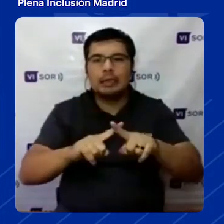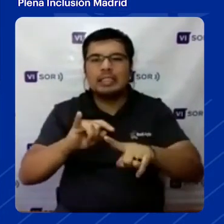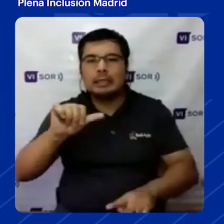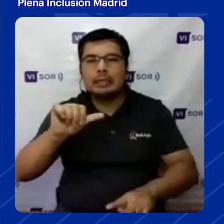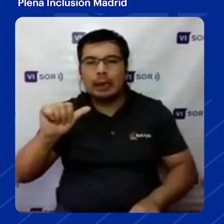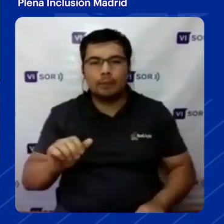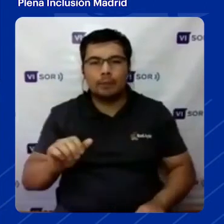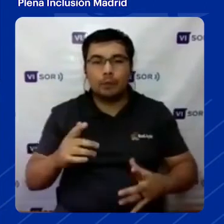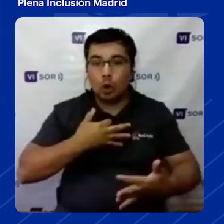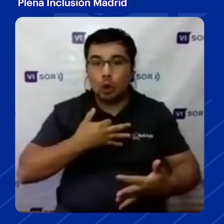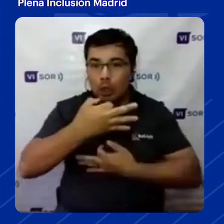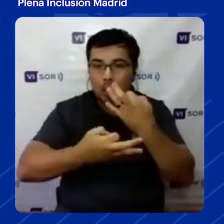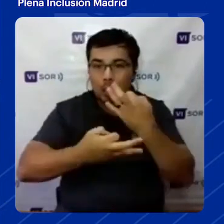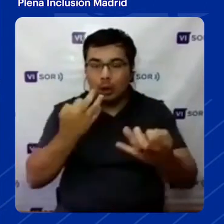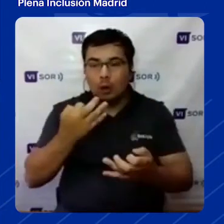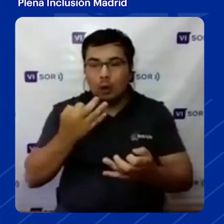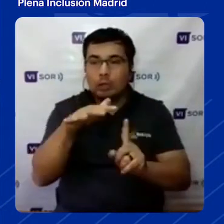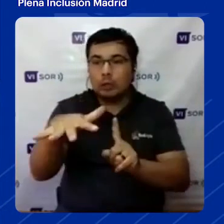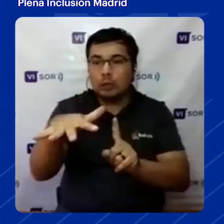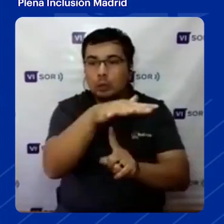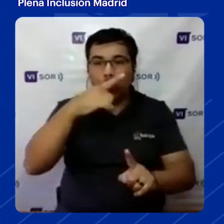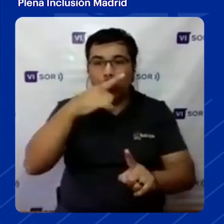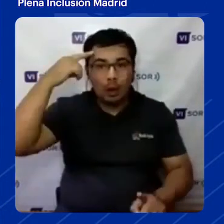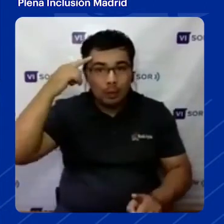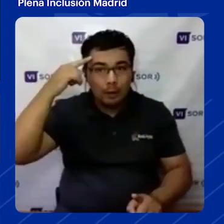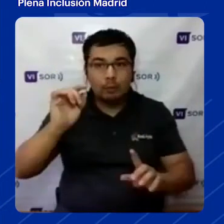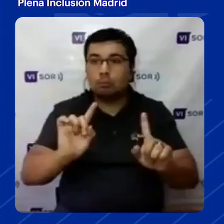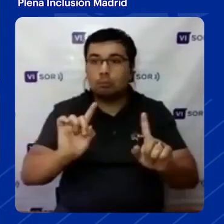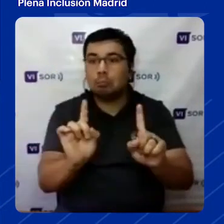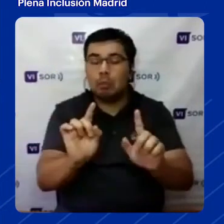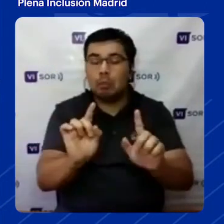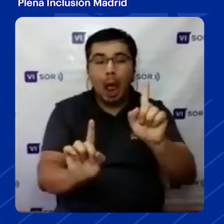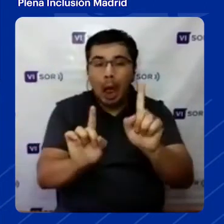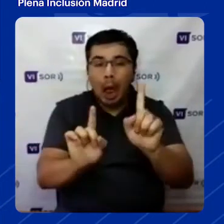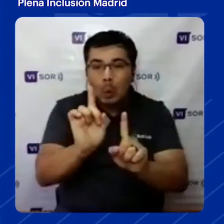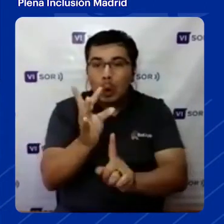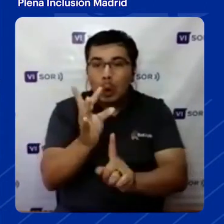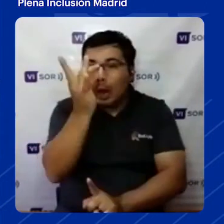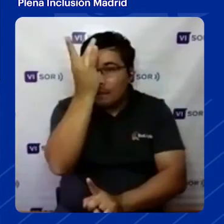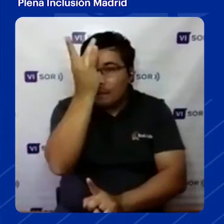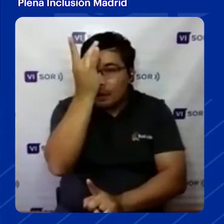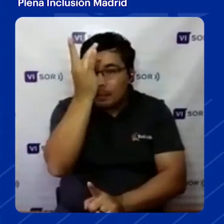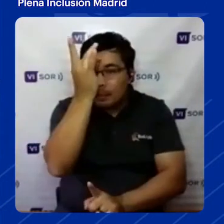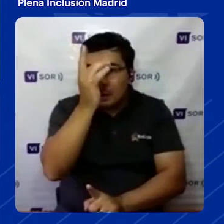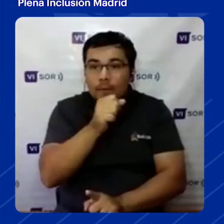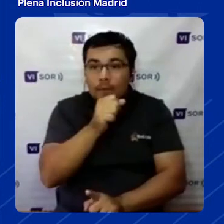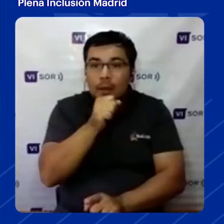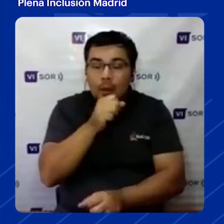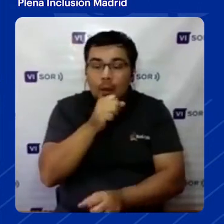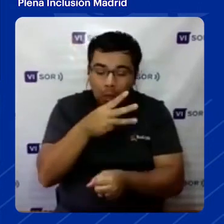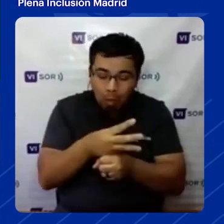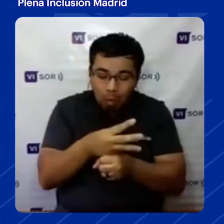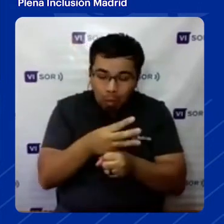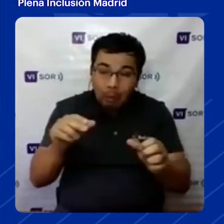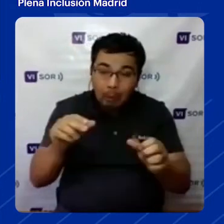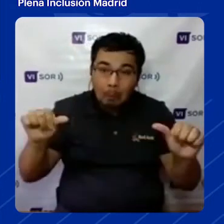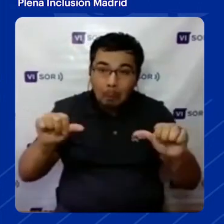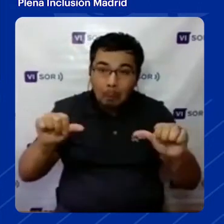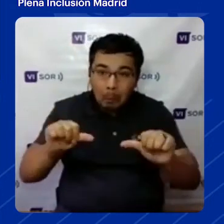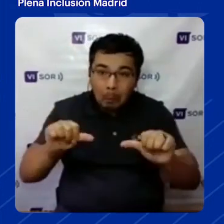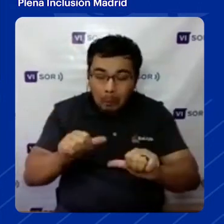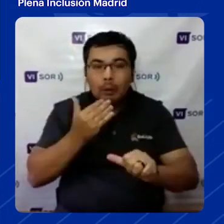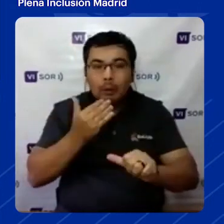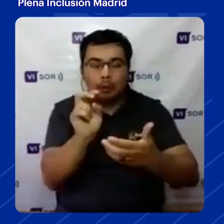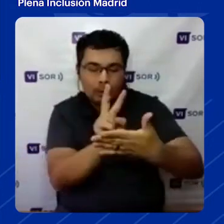del deterioro natural con la edad, que nos va limitando también en esa capacidad de